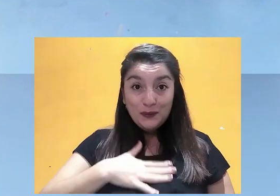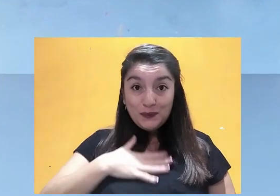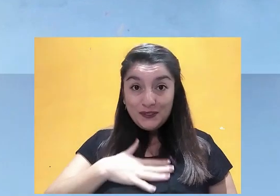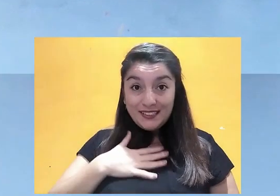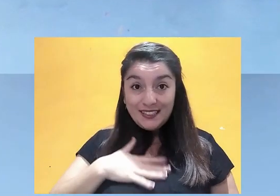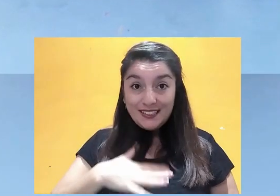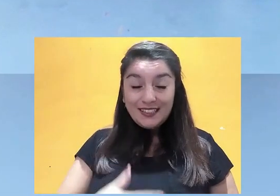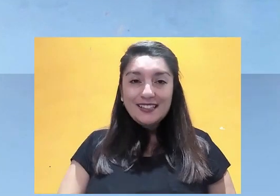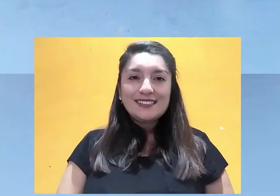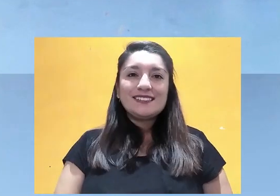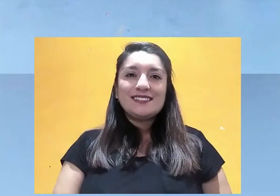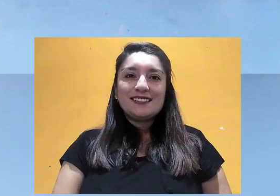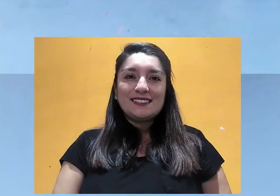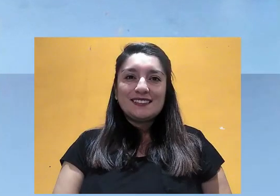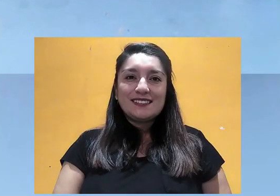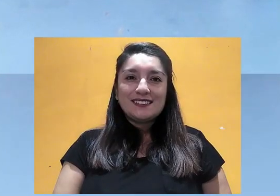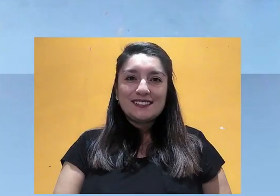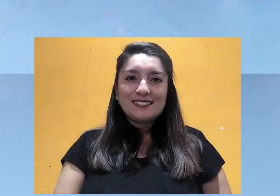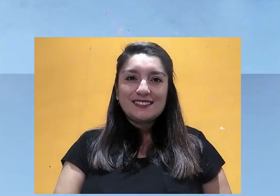¿Quieres hacerlo tú?